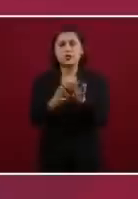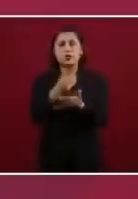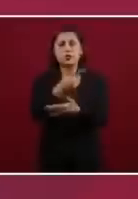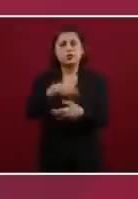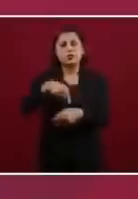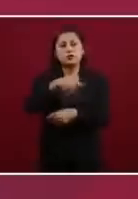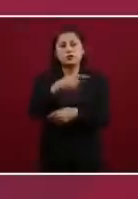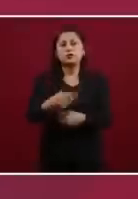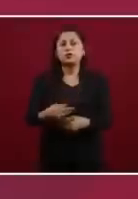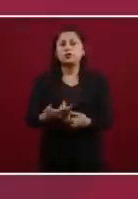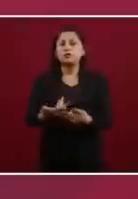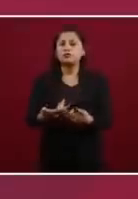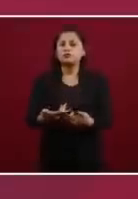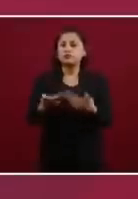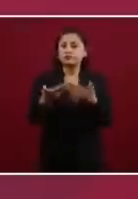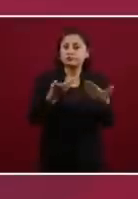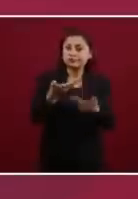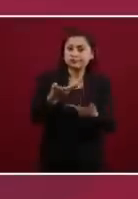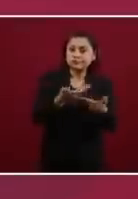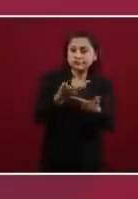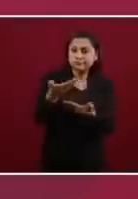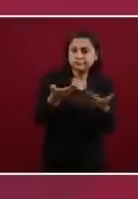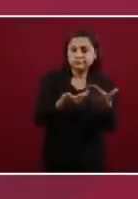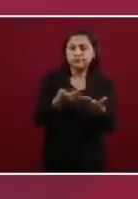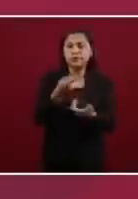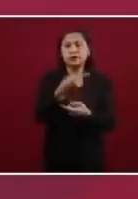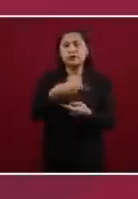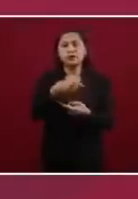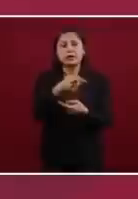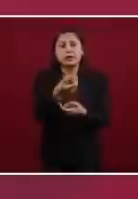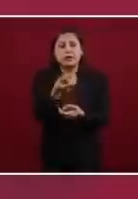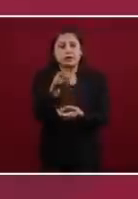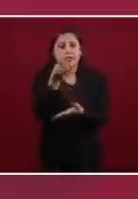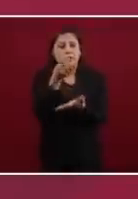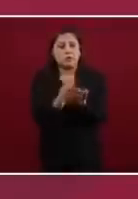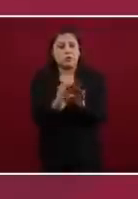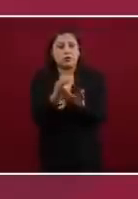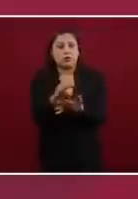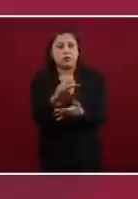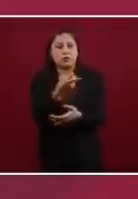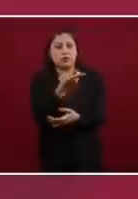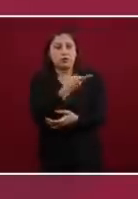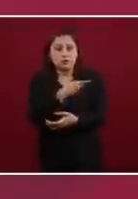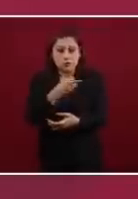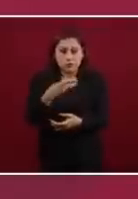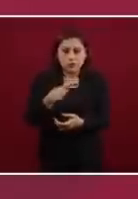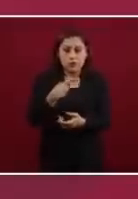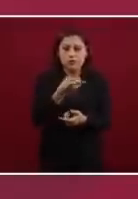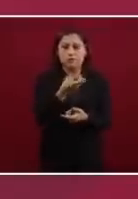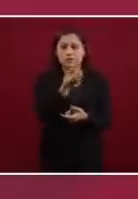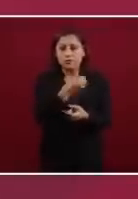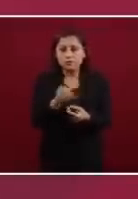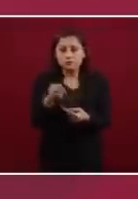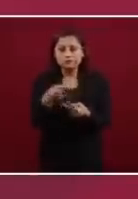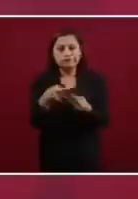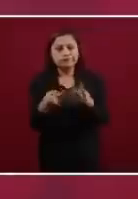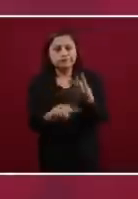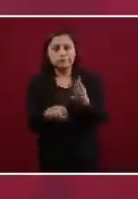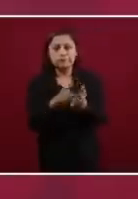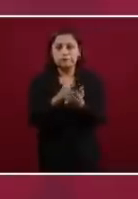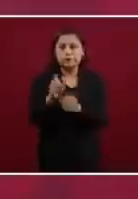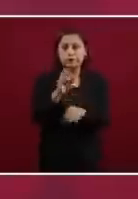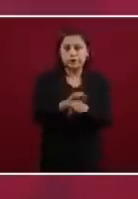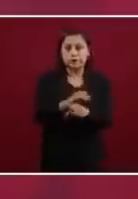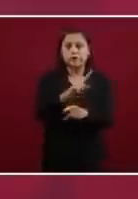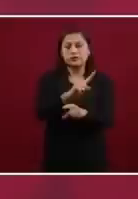tratado comercial, es un intercambio de derechos y obligaciones, pero sí tenemos el marco para cooperar. Y todo el área de medio ambiente,